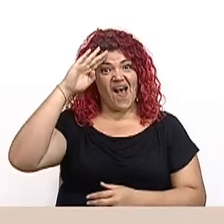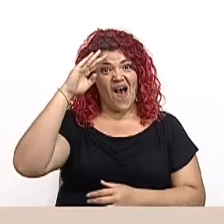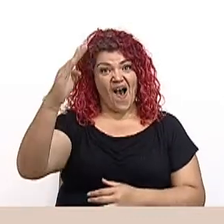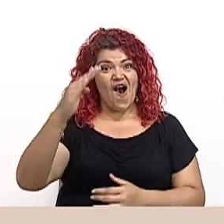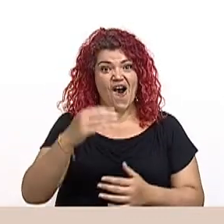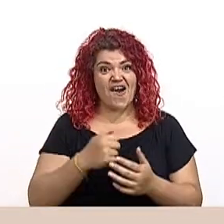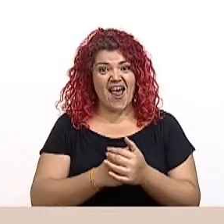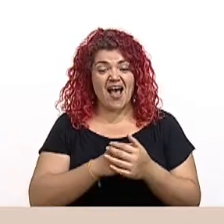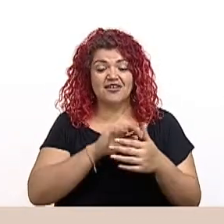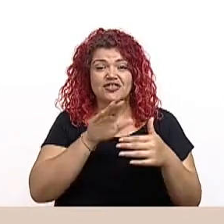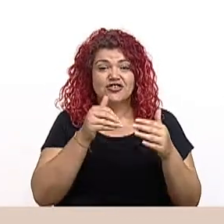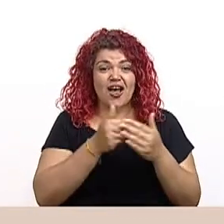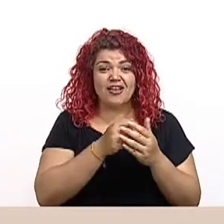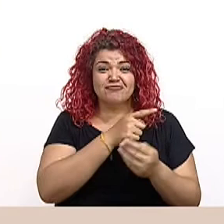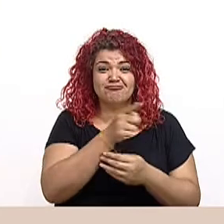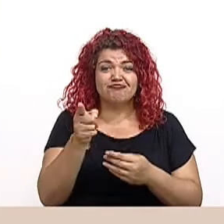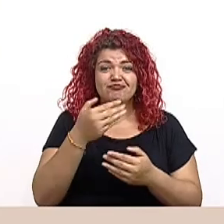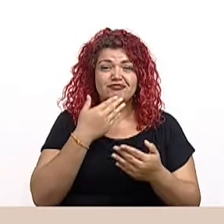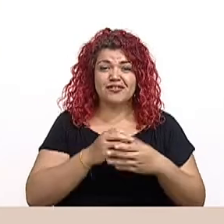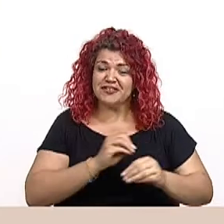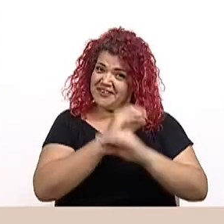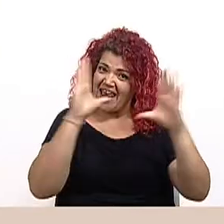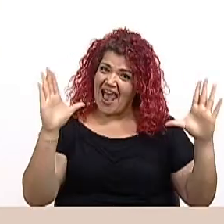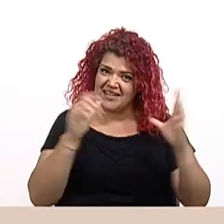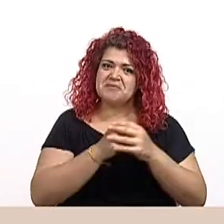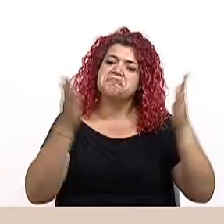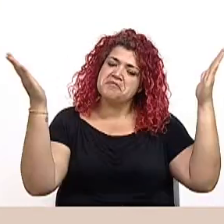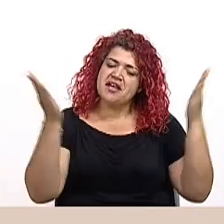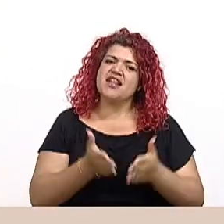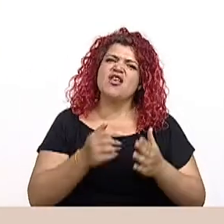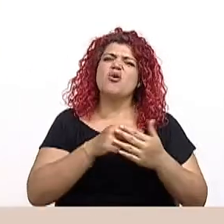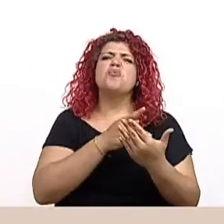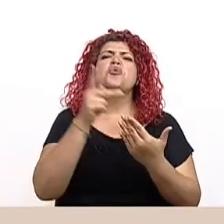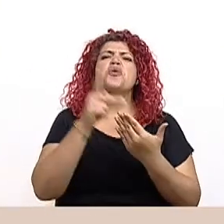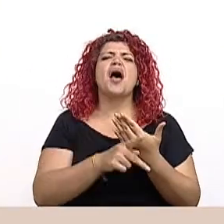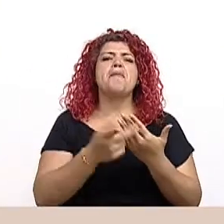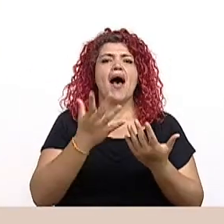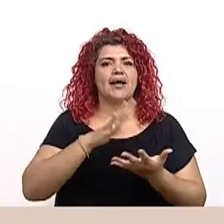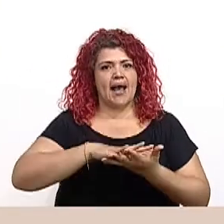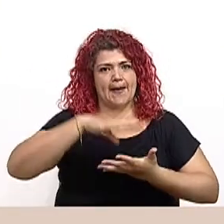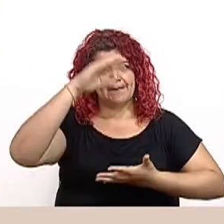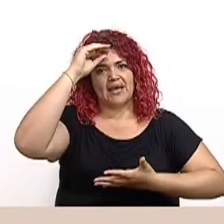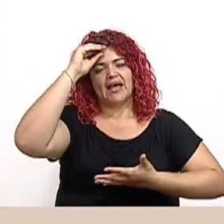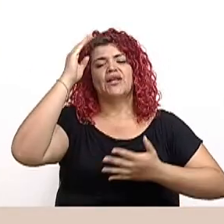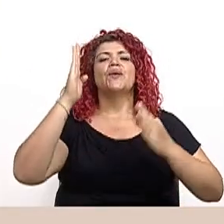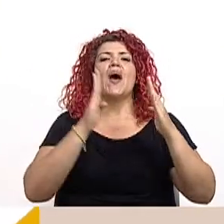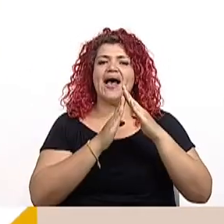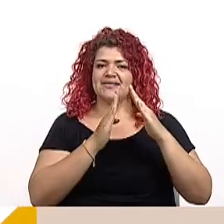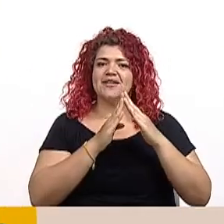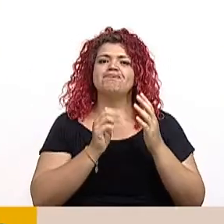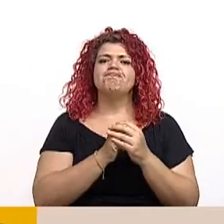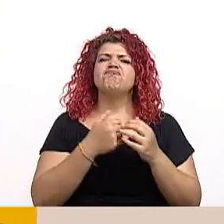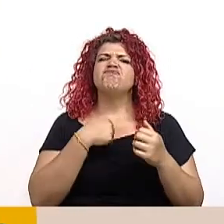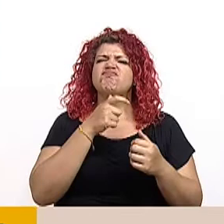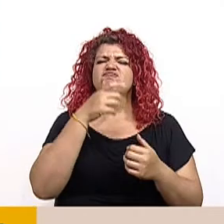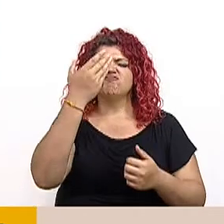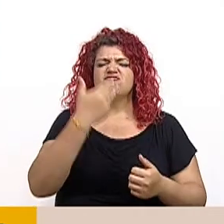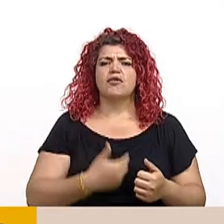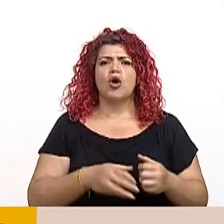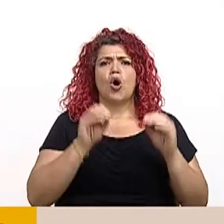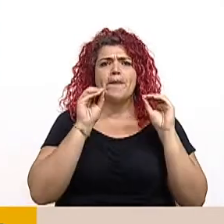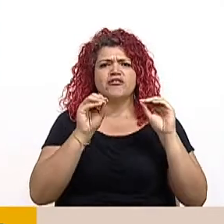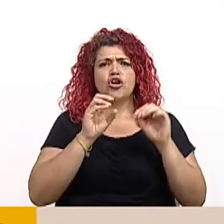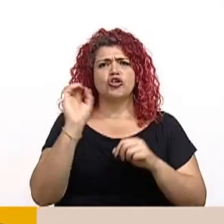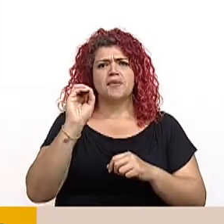Hola, tengan todos muy buenos días. Bienvenidos y bienvenidas a un programa más de Aprendo en Casa. Soy el profesor Osvaldo Sancho,